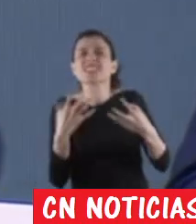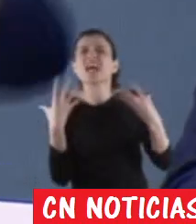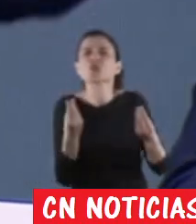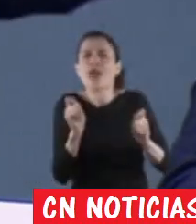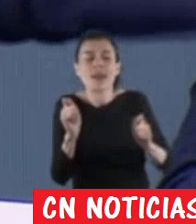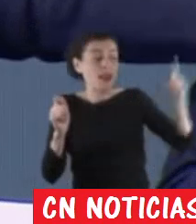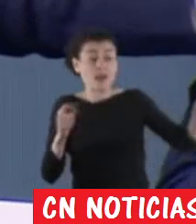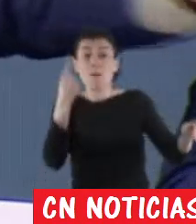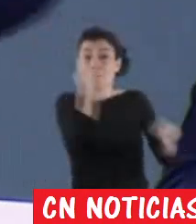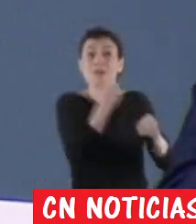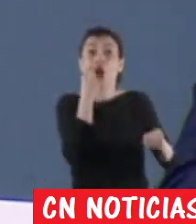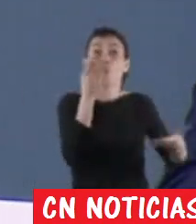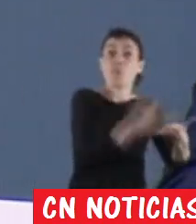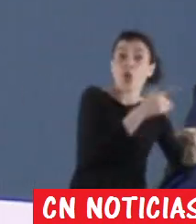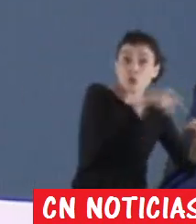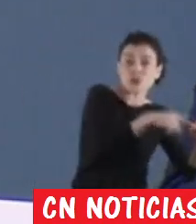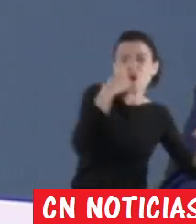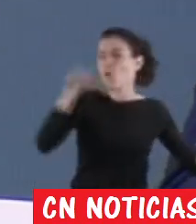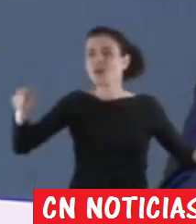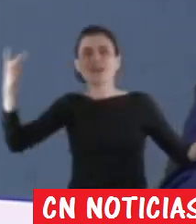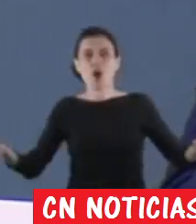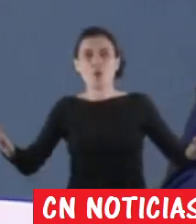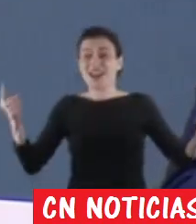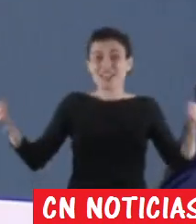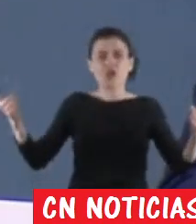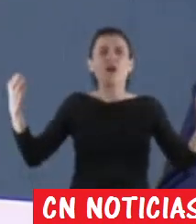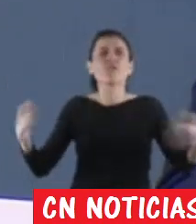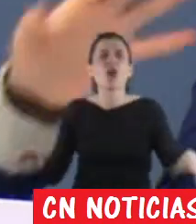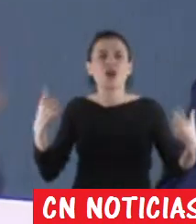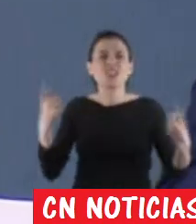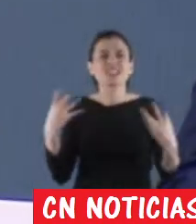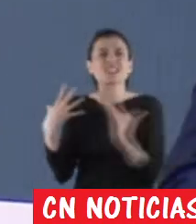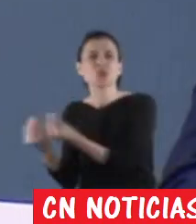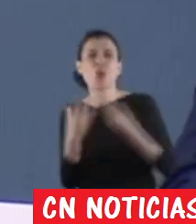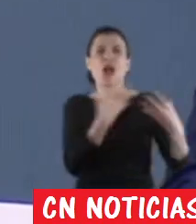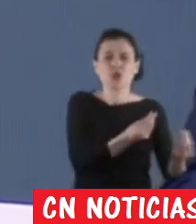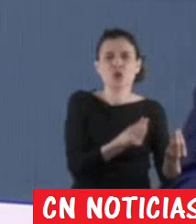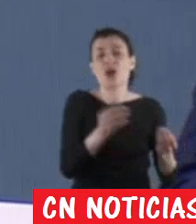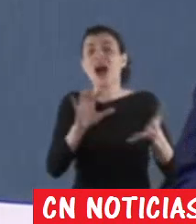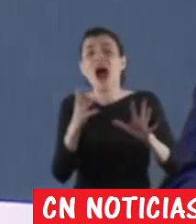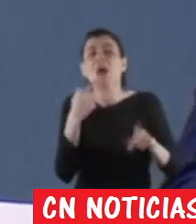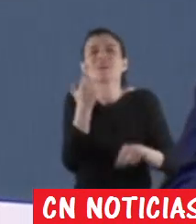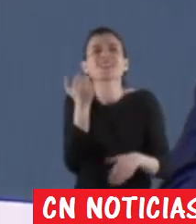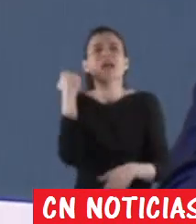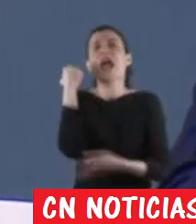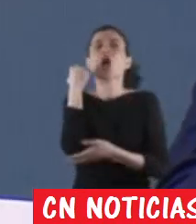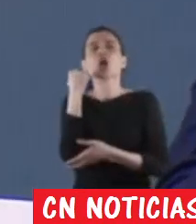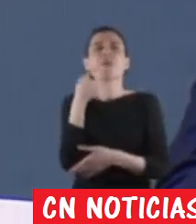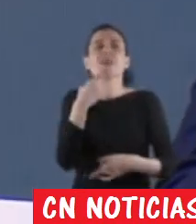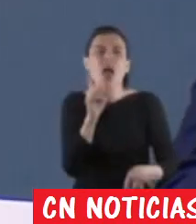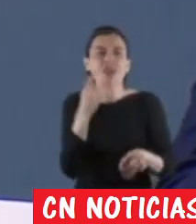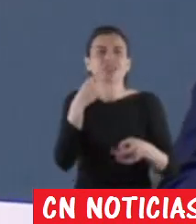dos puntas, el productor y el consumidor. Muchas veces la economía no va con la regla de la física y ese